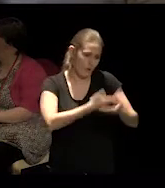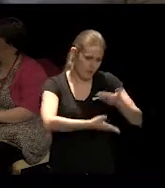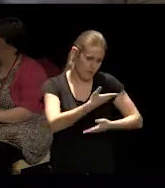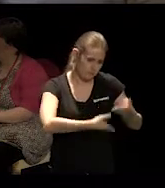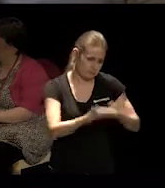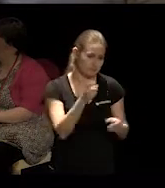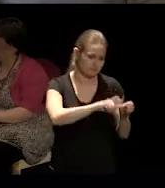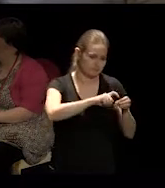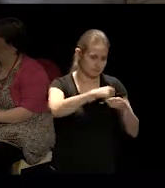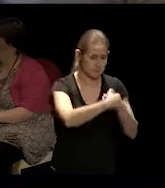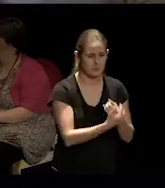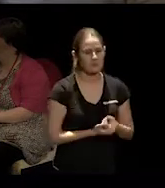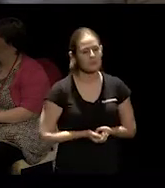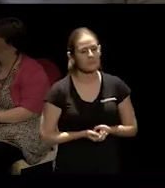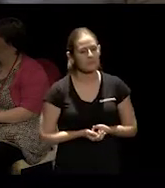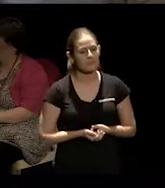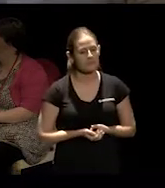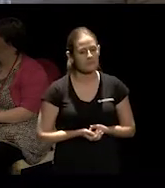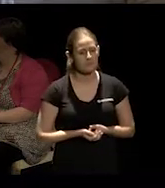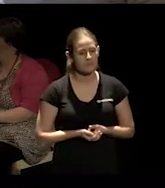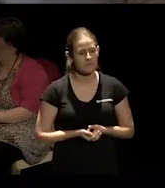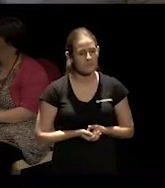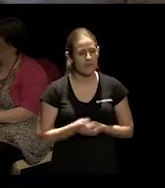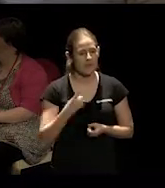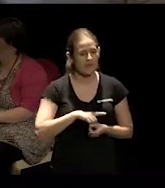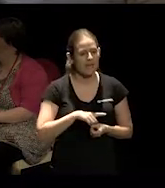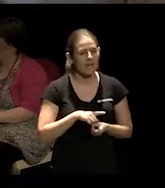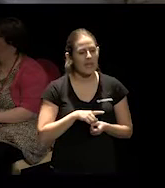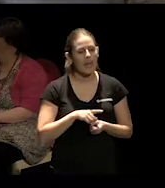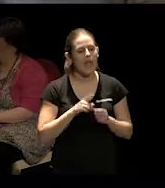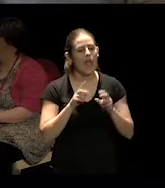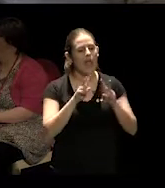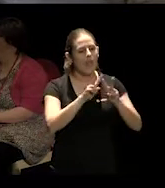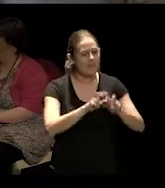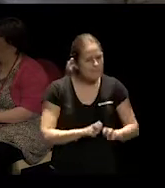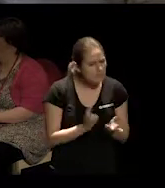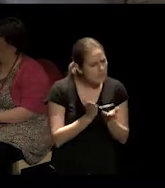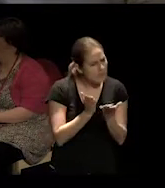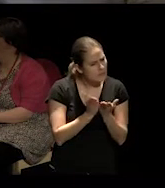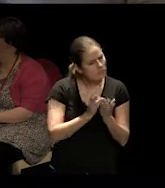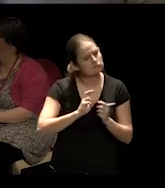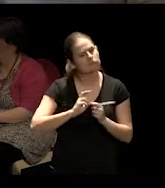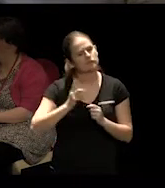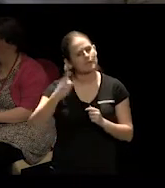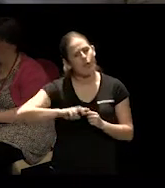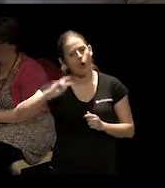y realizó diferentes investigaciones, por ejemplo, con el actor invidente, del cual pues